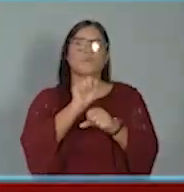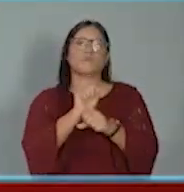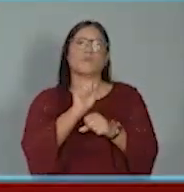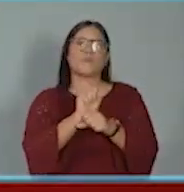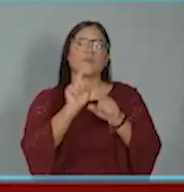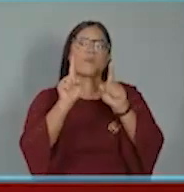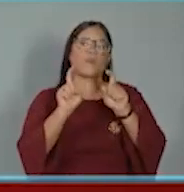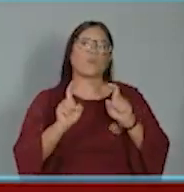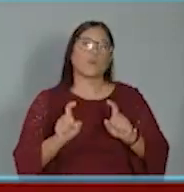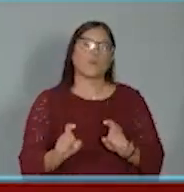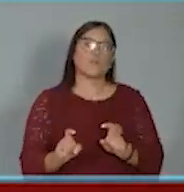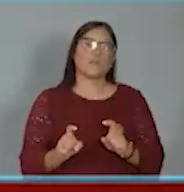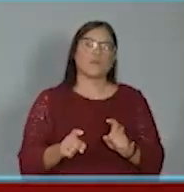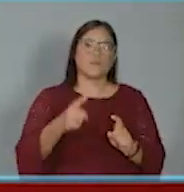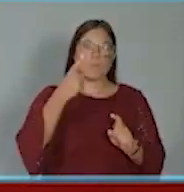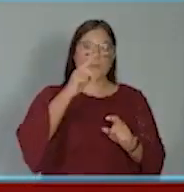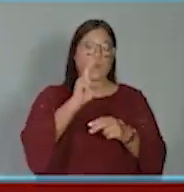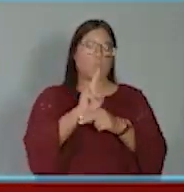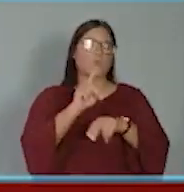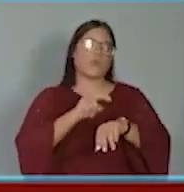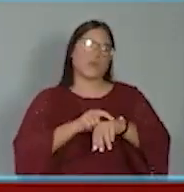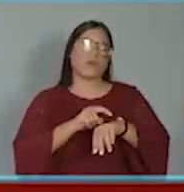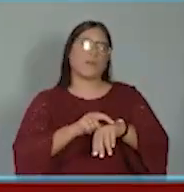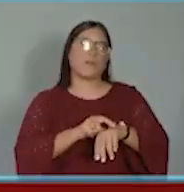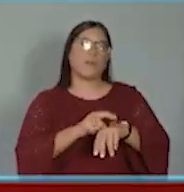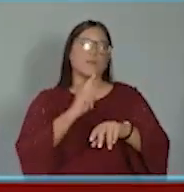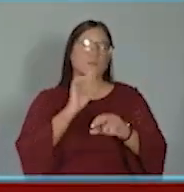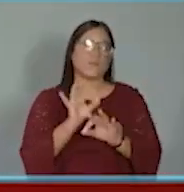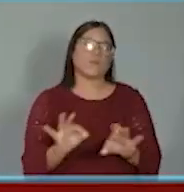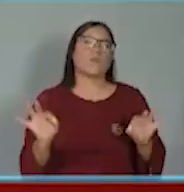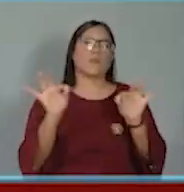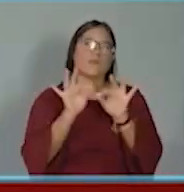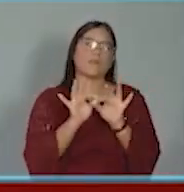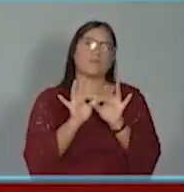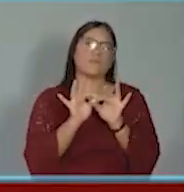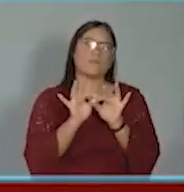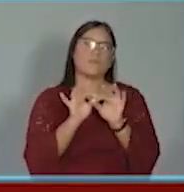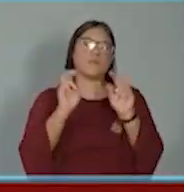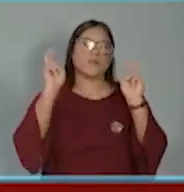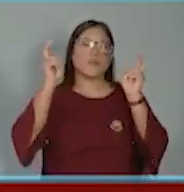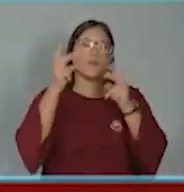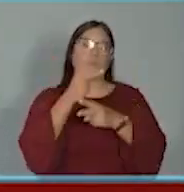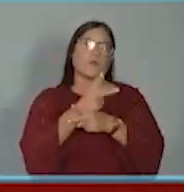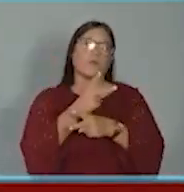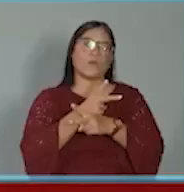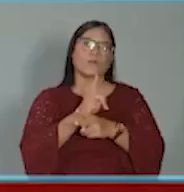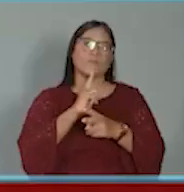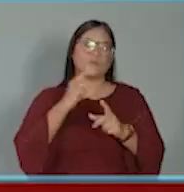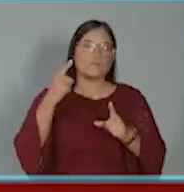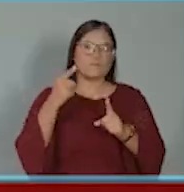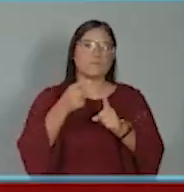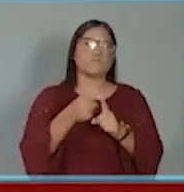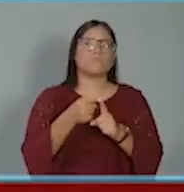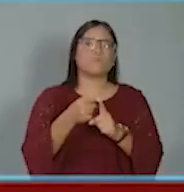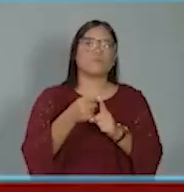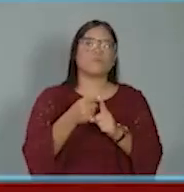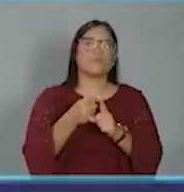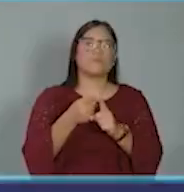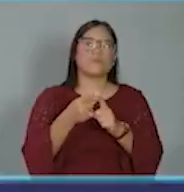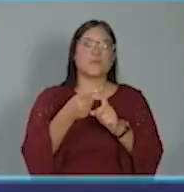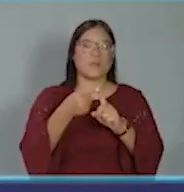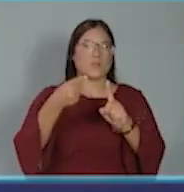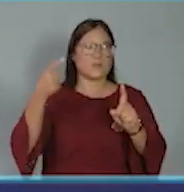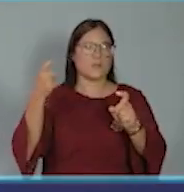ahora en una encuesta en nacional para el uso del tiempo que es muy importante para los temas de cuidados que se están impulsando también desde